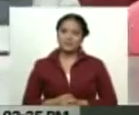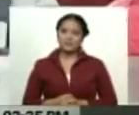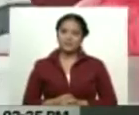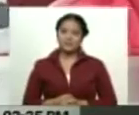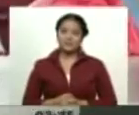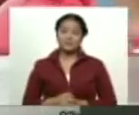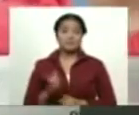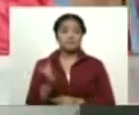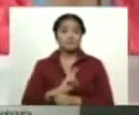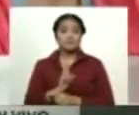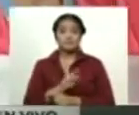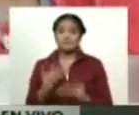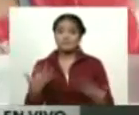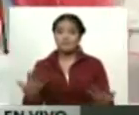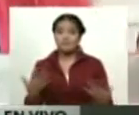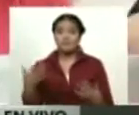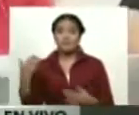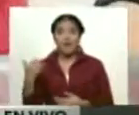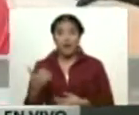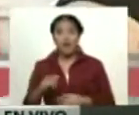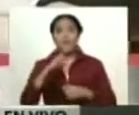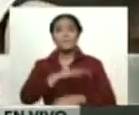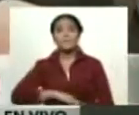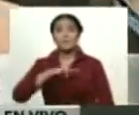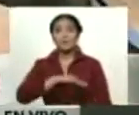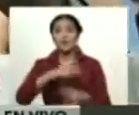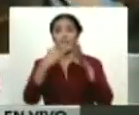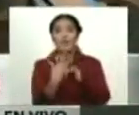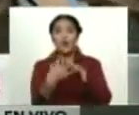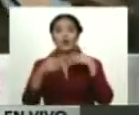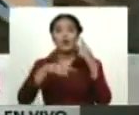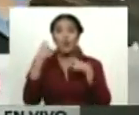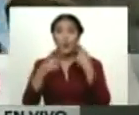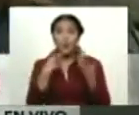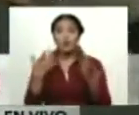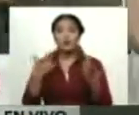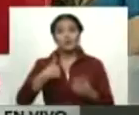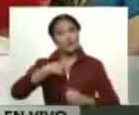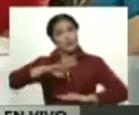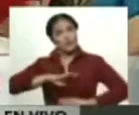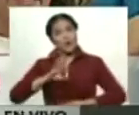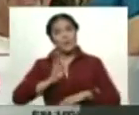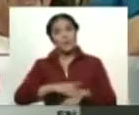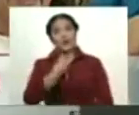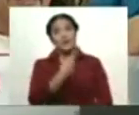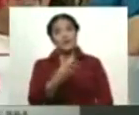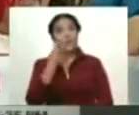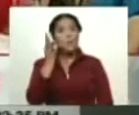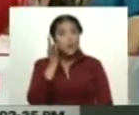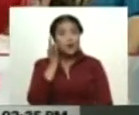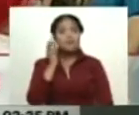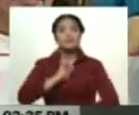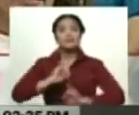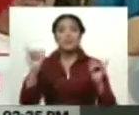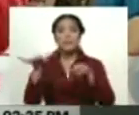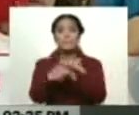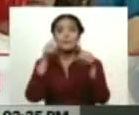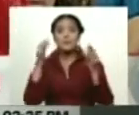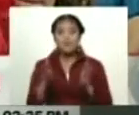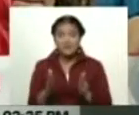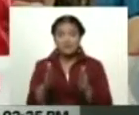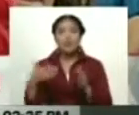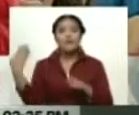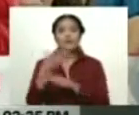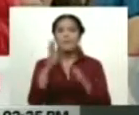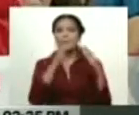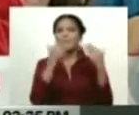bueno, inmediatamente tenemos la gran misión Barrio Nuevo, Barrio Tricolor, y me da mucha satisfacción de decirle a ella, ya el ministro Quevedo va para tu